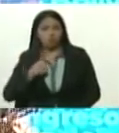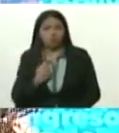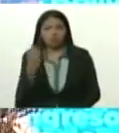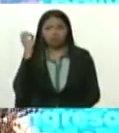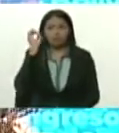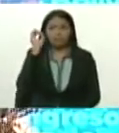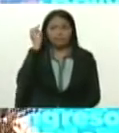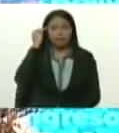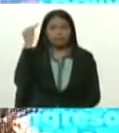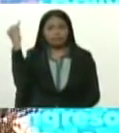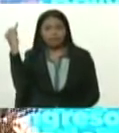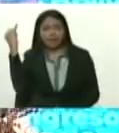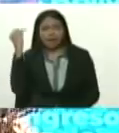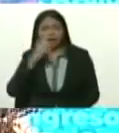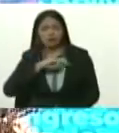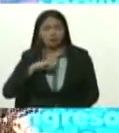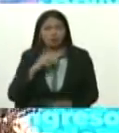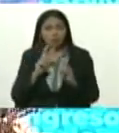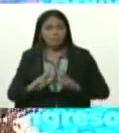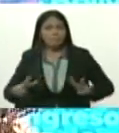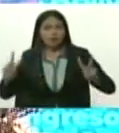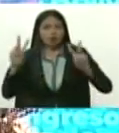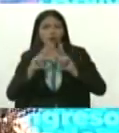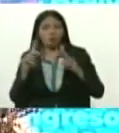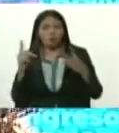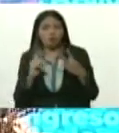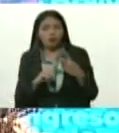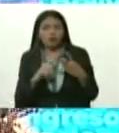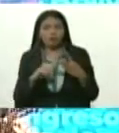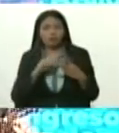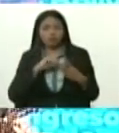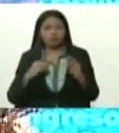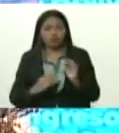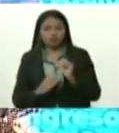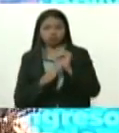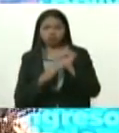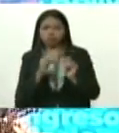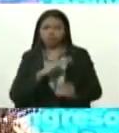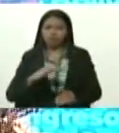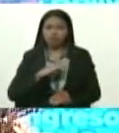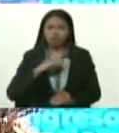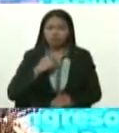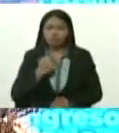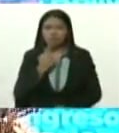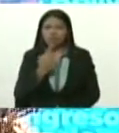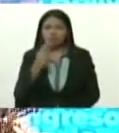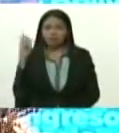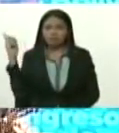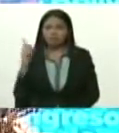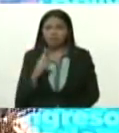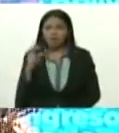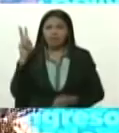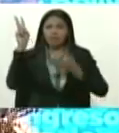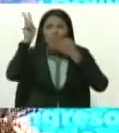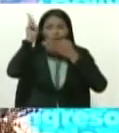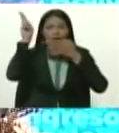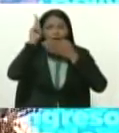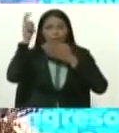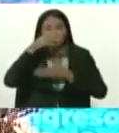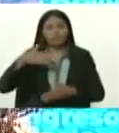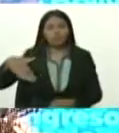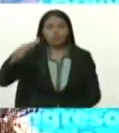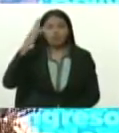ideología, nuestros valores y nuestra doctrina, yo digo, vienen de Huaycaipuro, de los